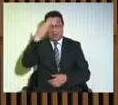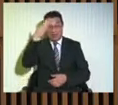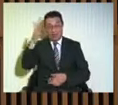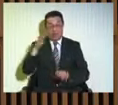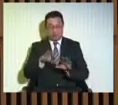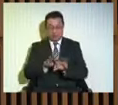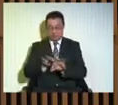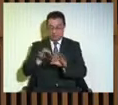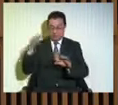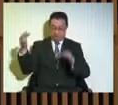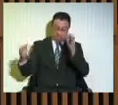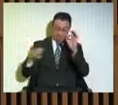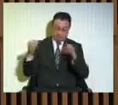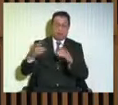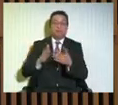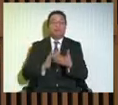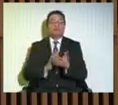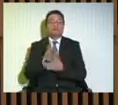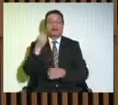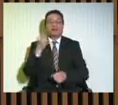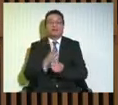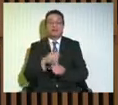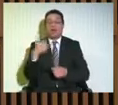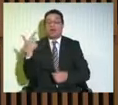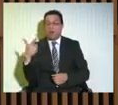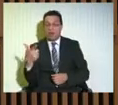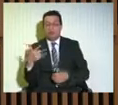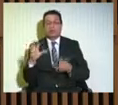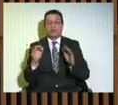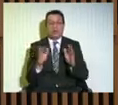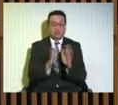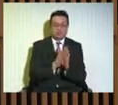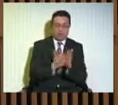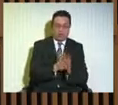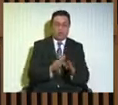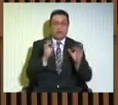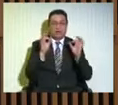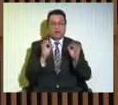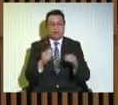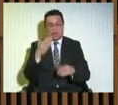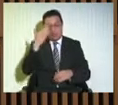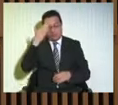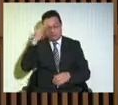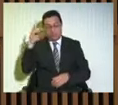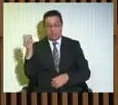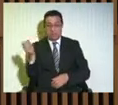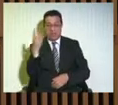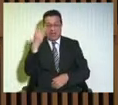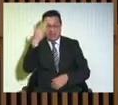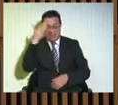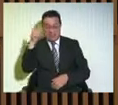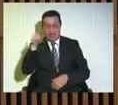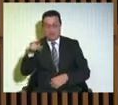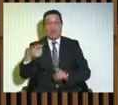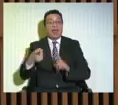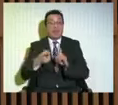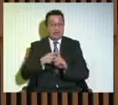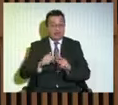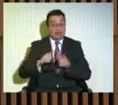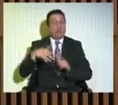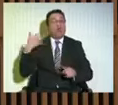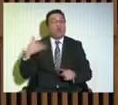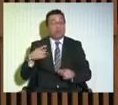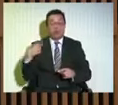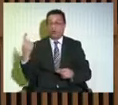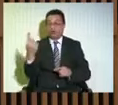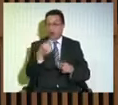su paquete y comience a trabajar con sus lápices y con sus cuadernos desde el día 1. Y eso es un tremendo desafío para todos los que